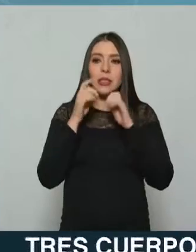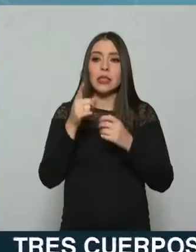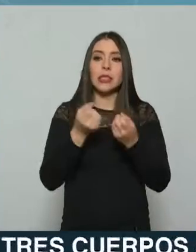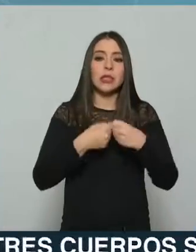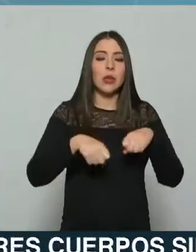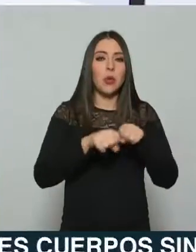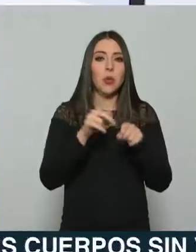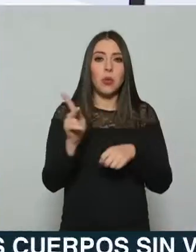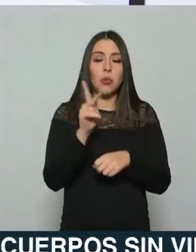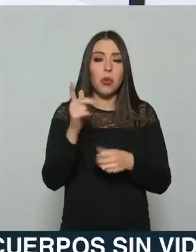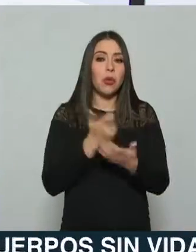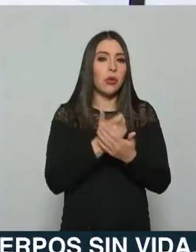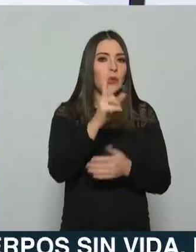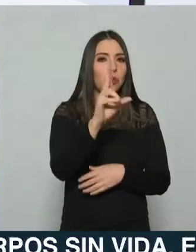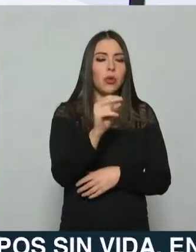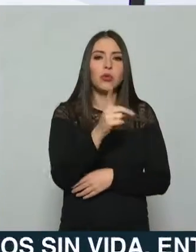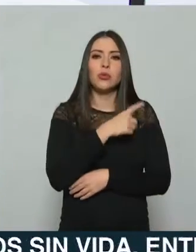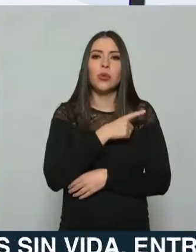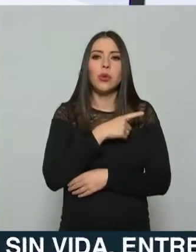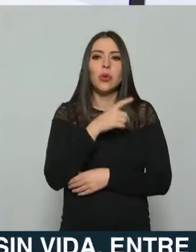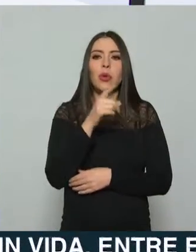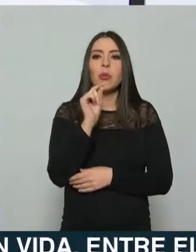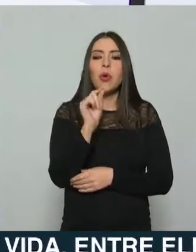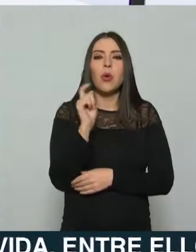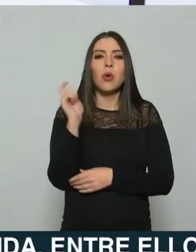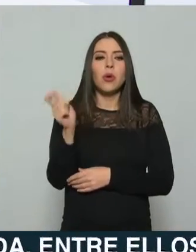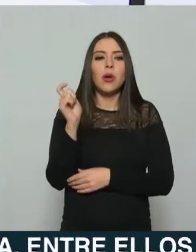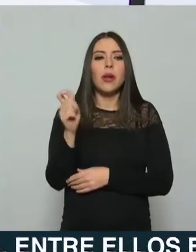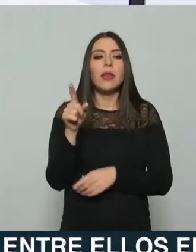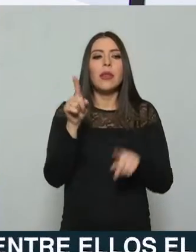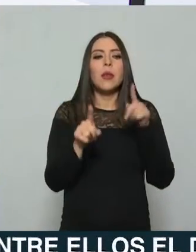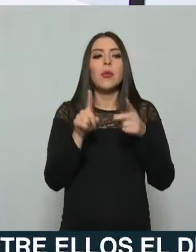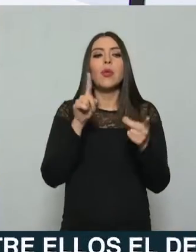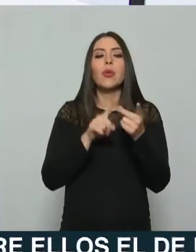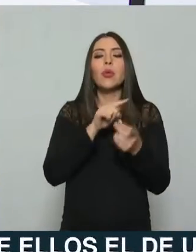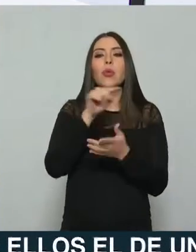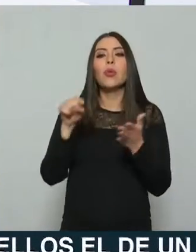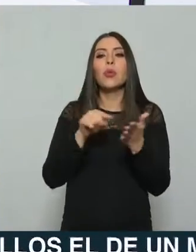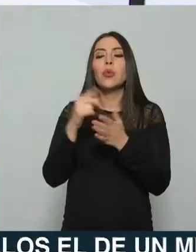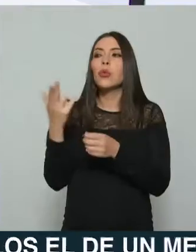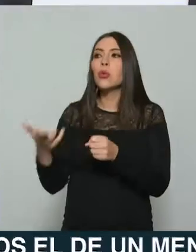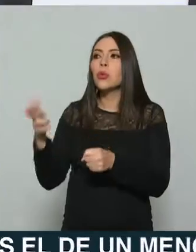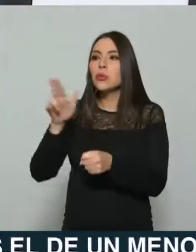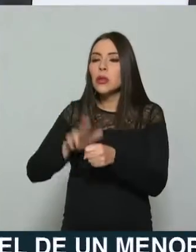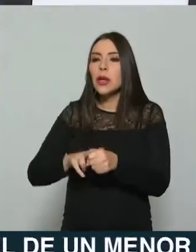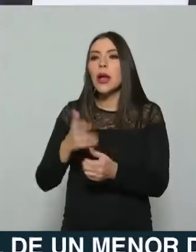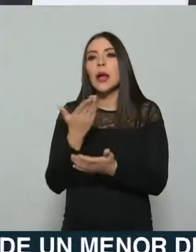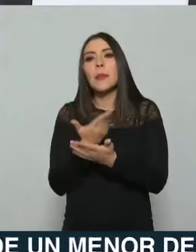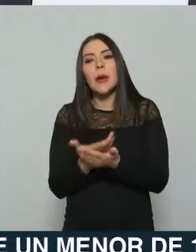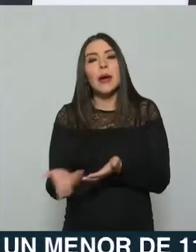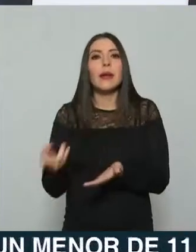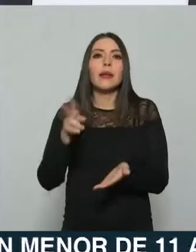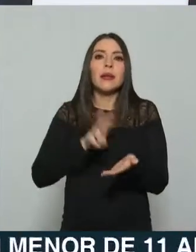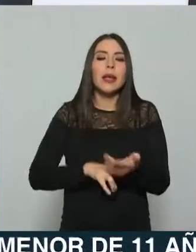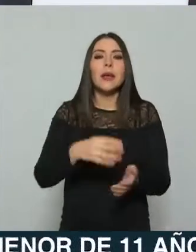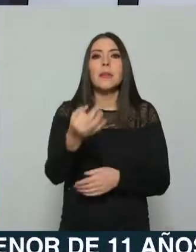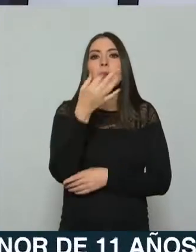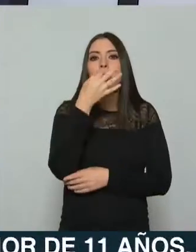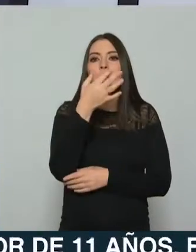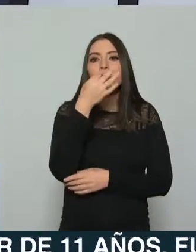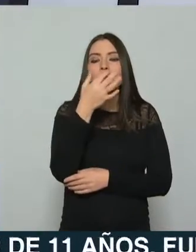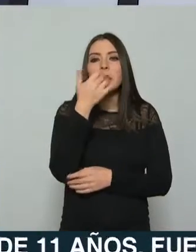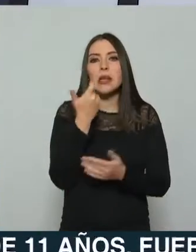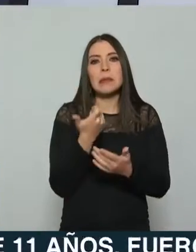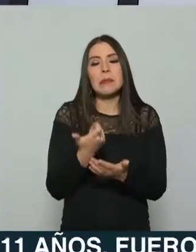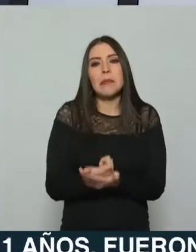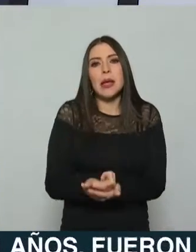se pagaba una cuota de recuperación dependiendo del hospital donde se atendieran, más los medicamentos extras, que ahí es donde se genera el gasto mayor. Exacto.